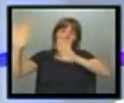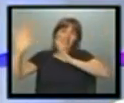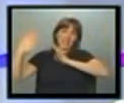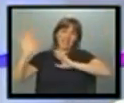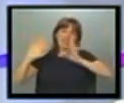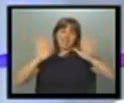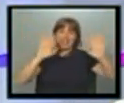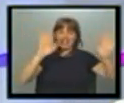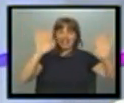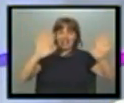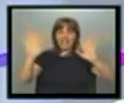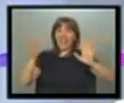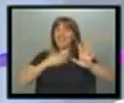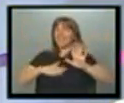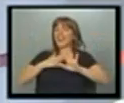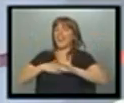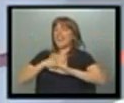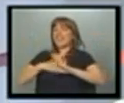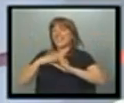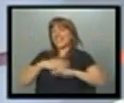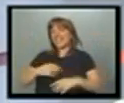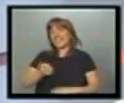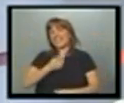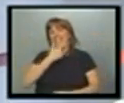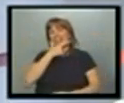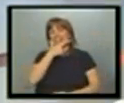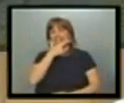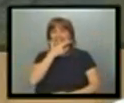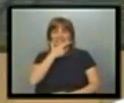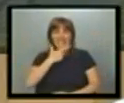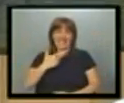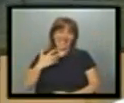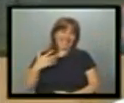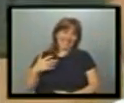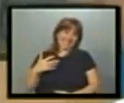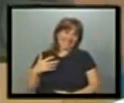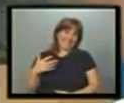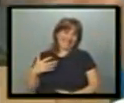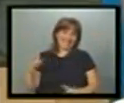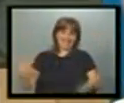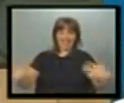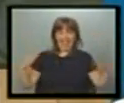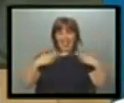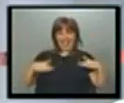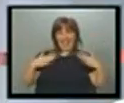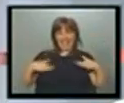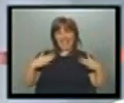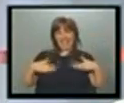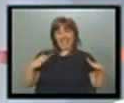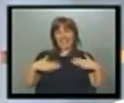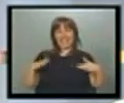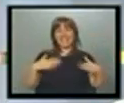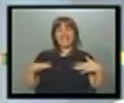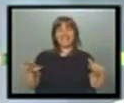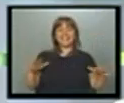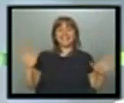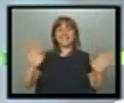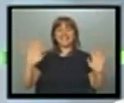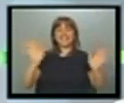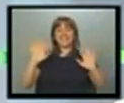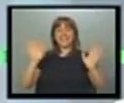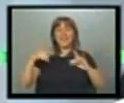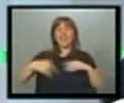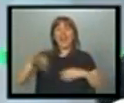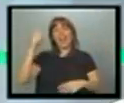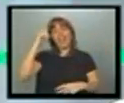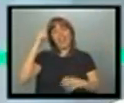Romy. Tranquilízate. Una sonrisa, que terminar con una sonrisa. Claro. Ahí está, me gusta más. Lo que es, lo relajado. A unos segundos de las 10 de la